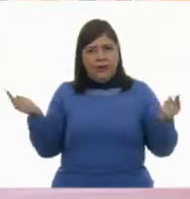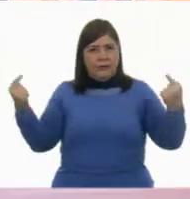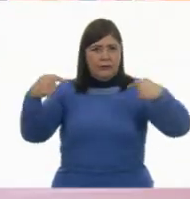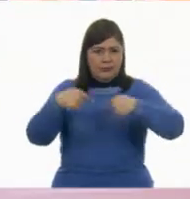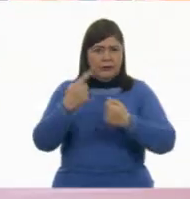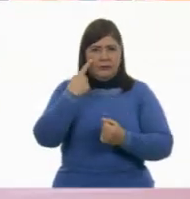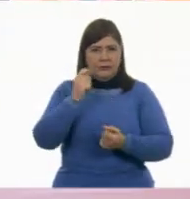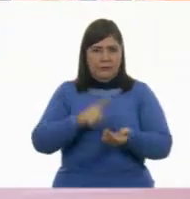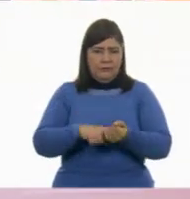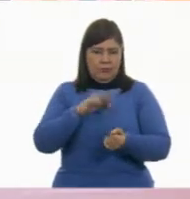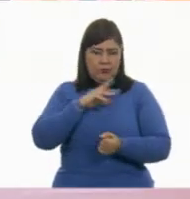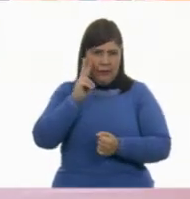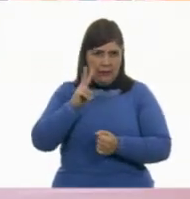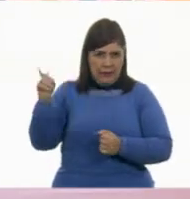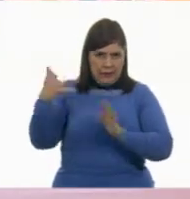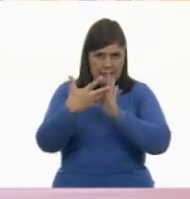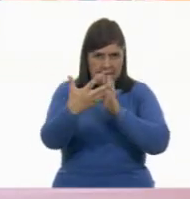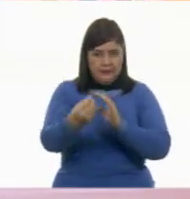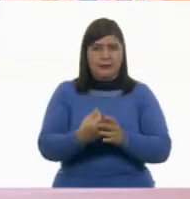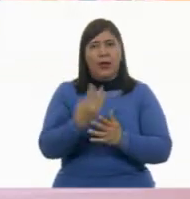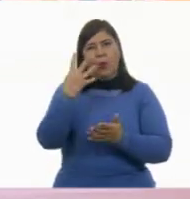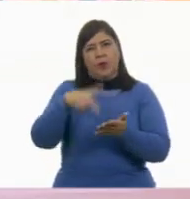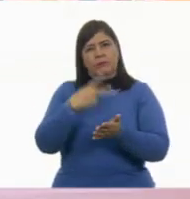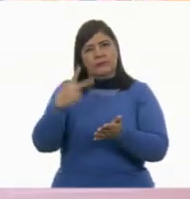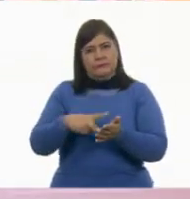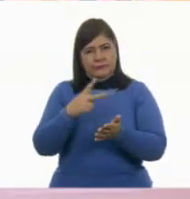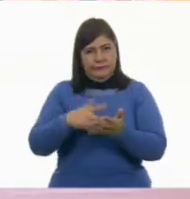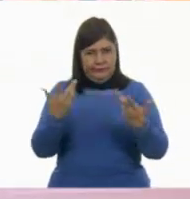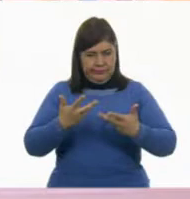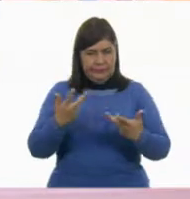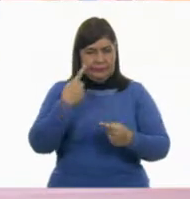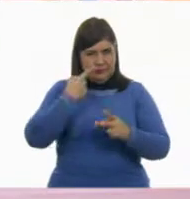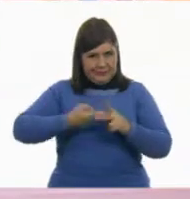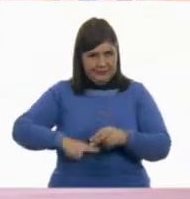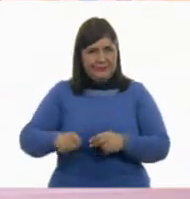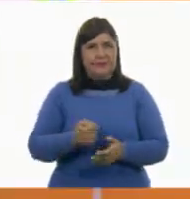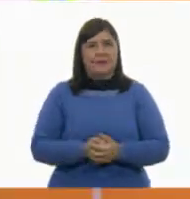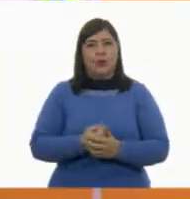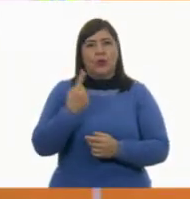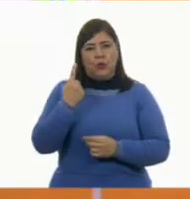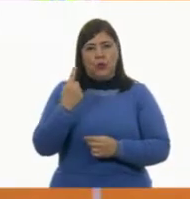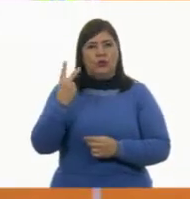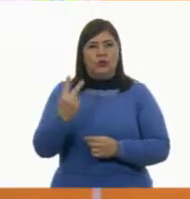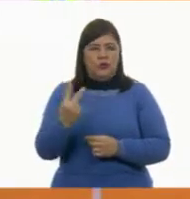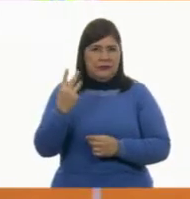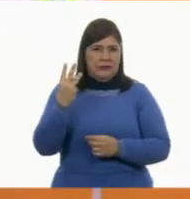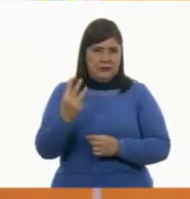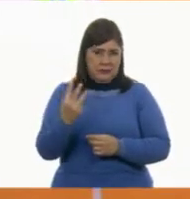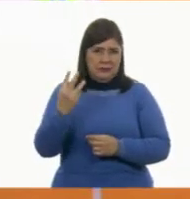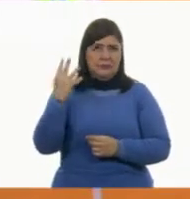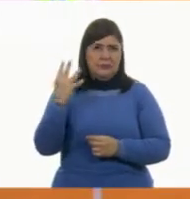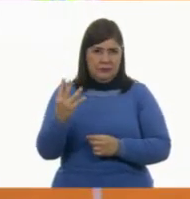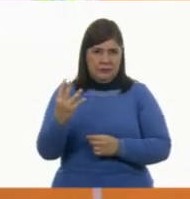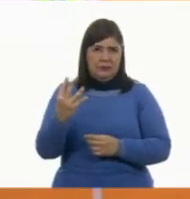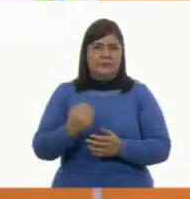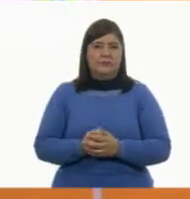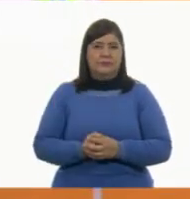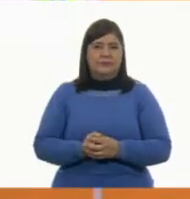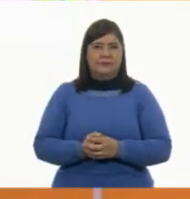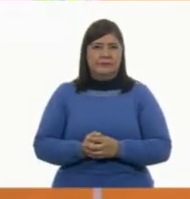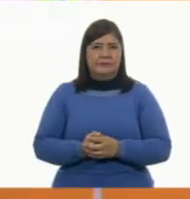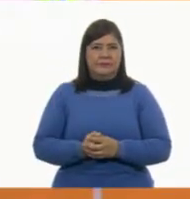laterales hacia adentro y vamos a hacerlo 4 veces. ¿Te parece? Empezamos. 1, 2, 3,